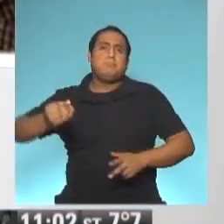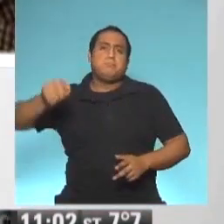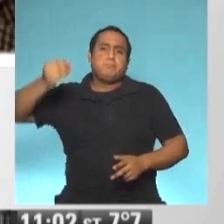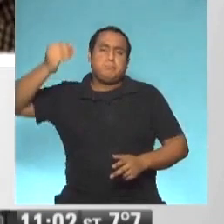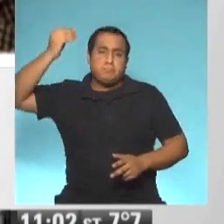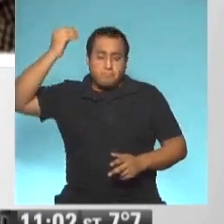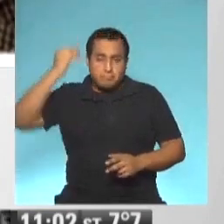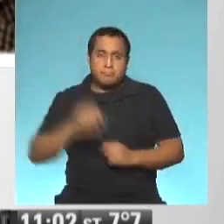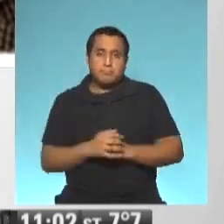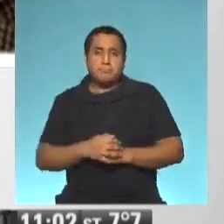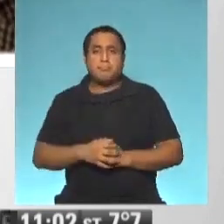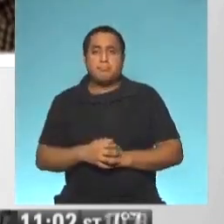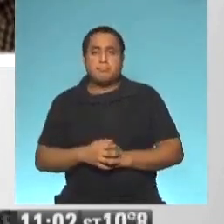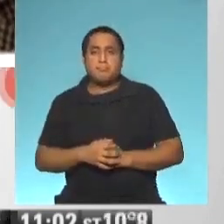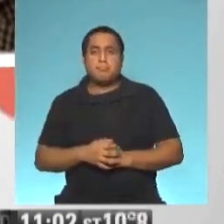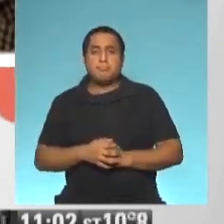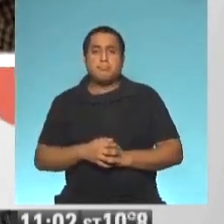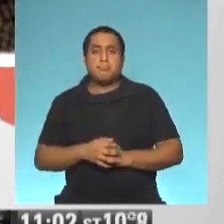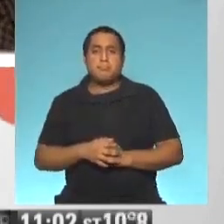con